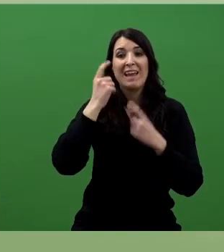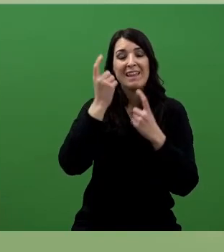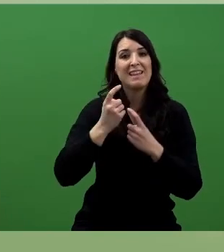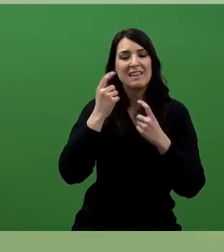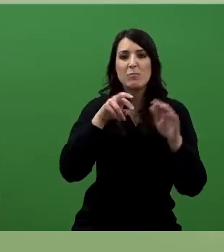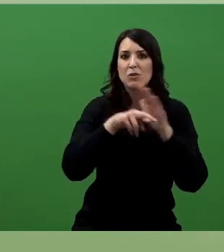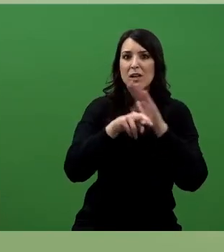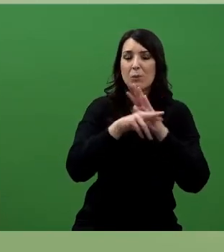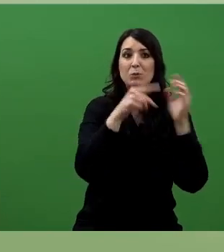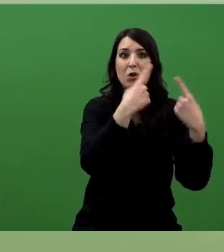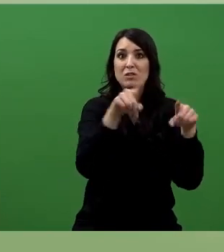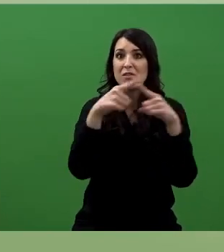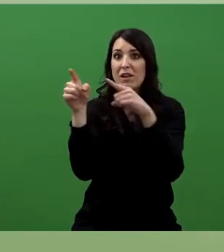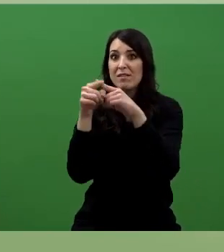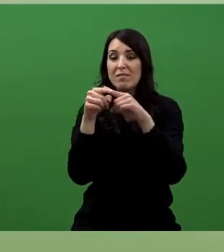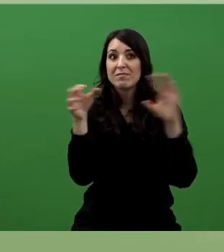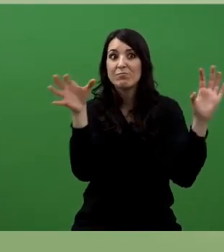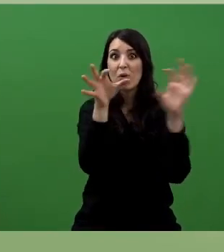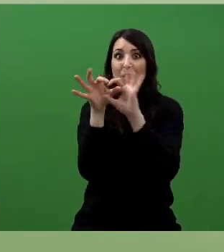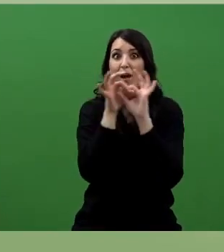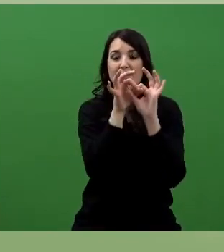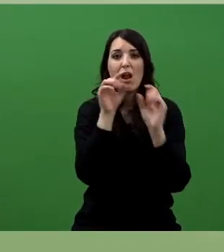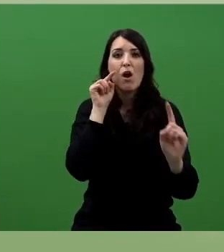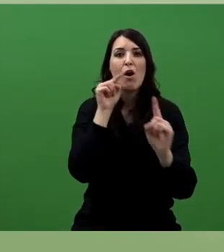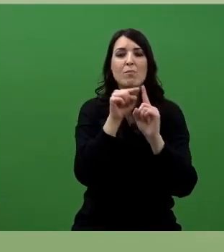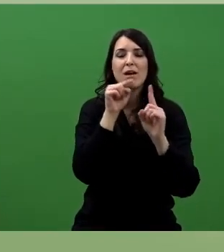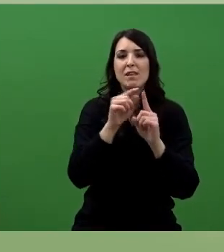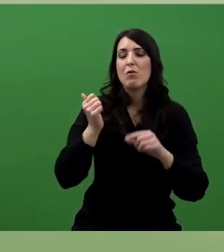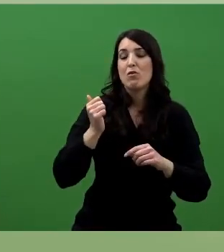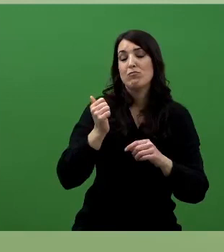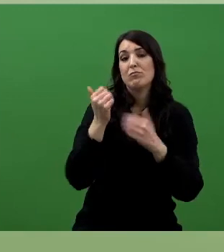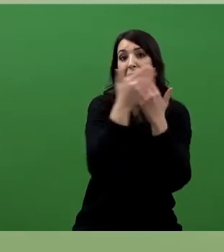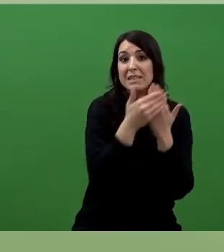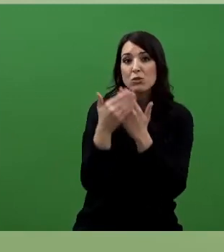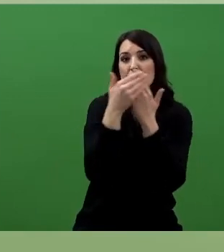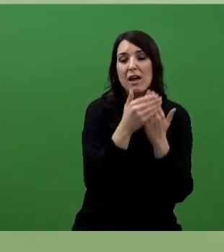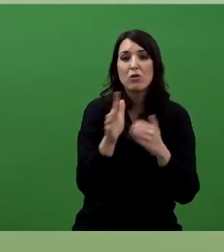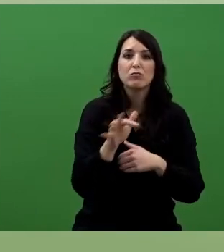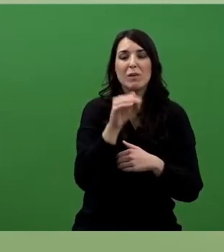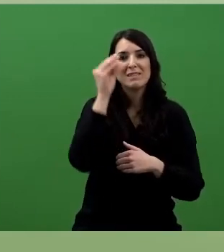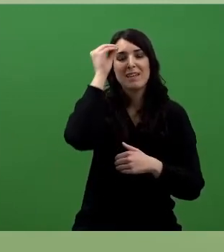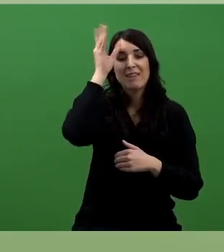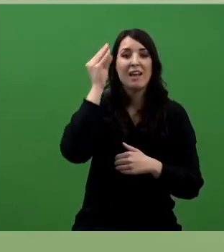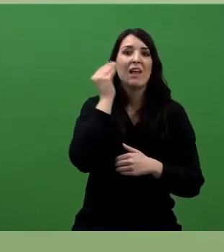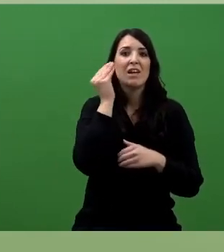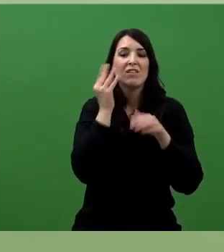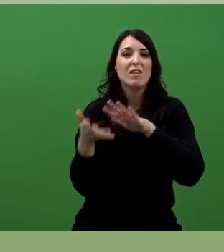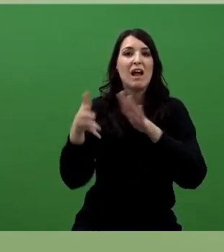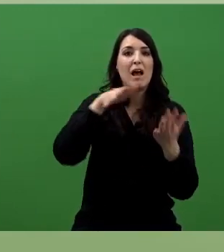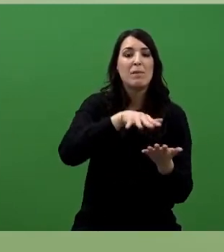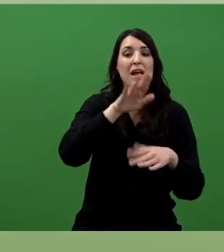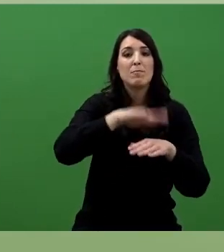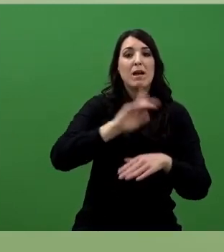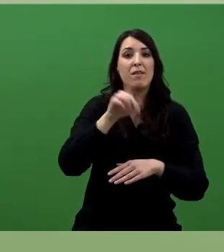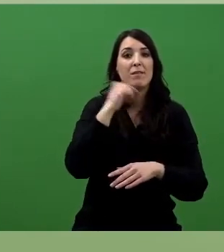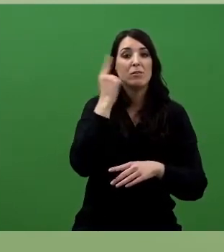diferentes recursos para poder explotarlos e intentar aplicar la inteligencia artificial para mejorar el diagnóstico, pero también